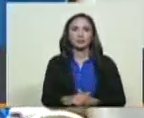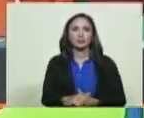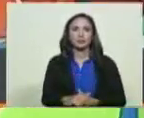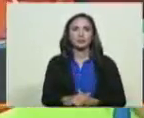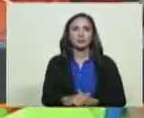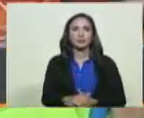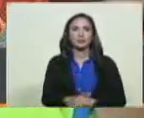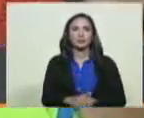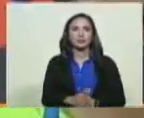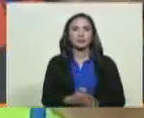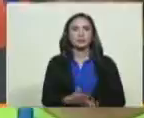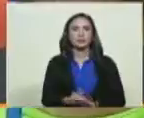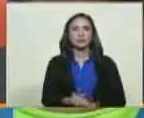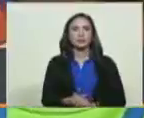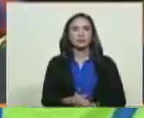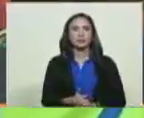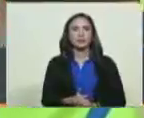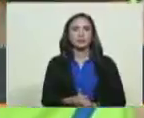le gusta